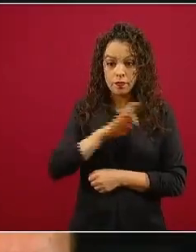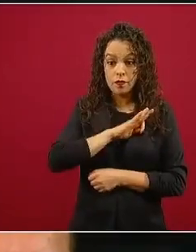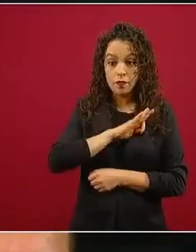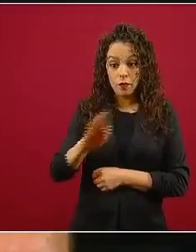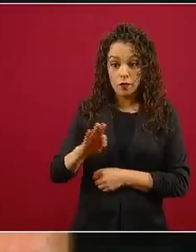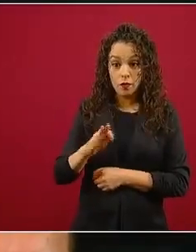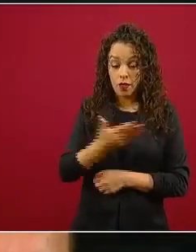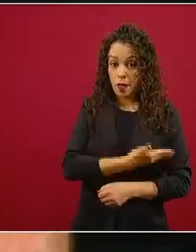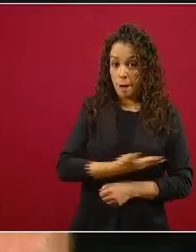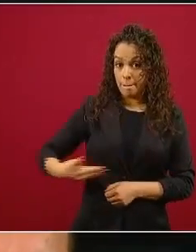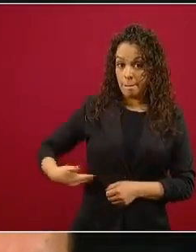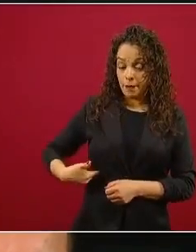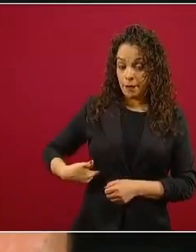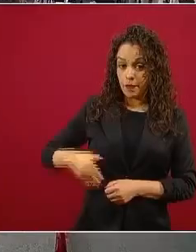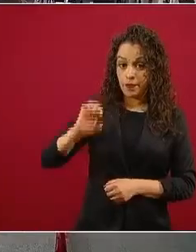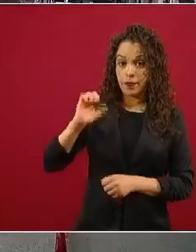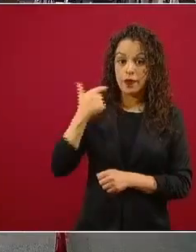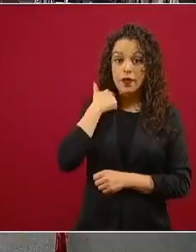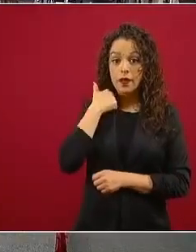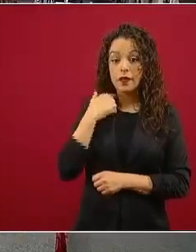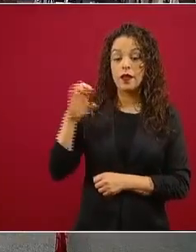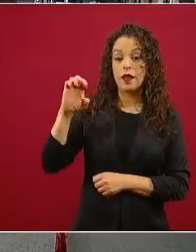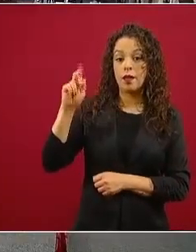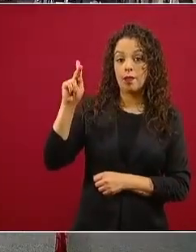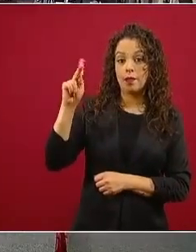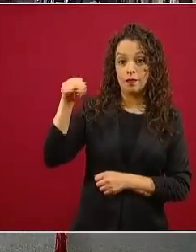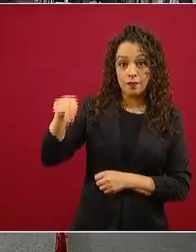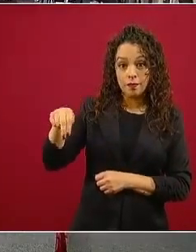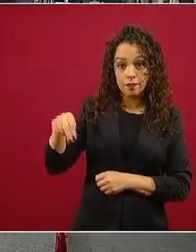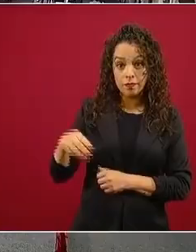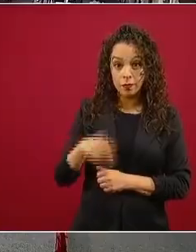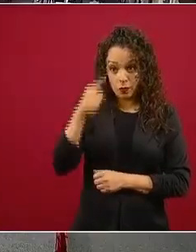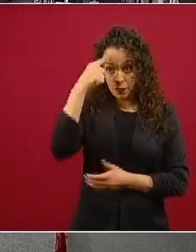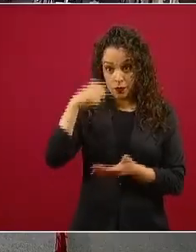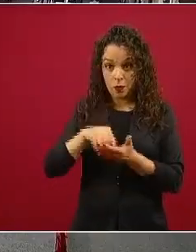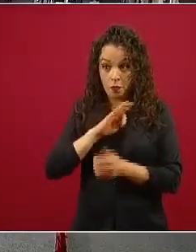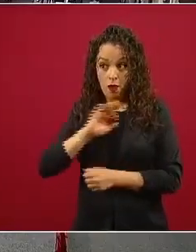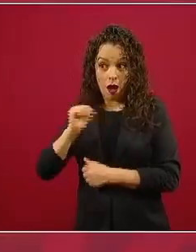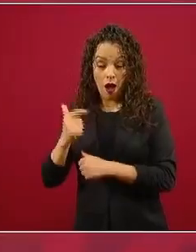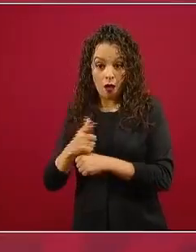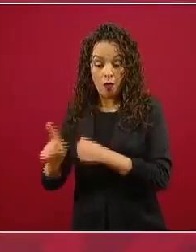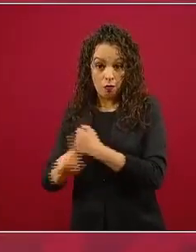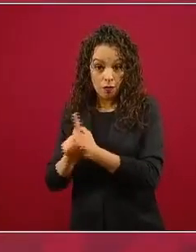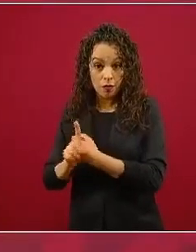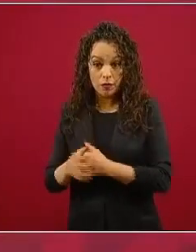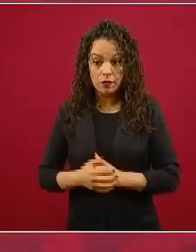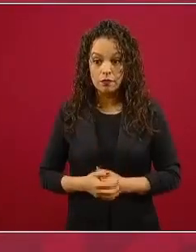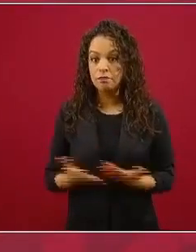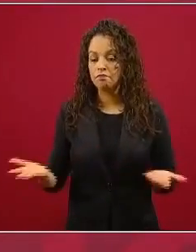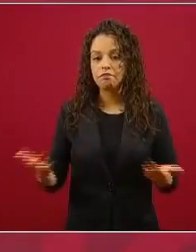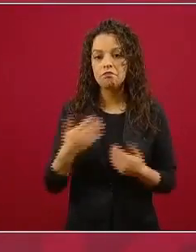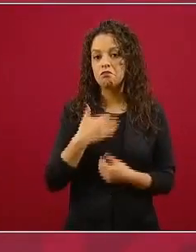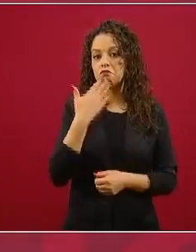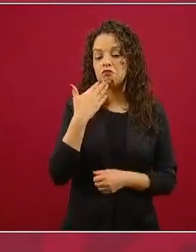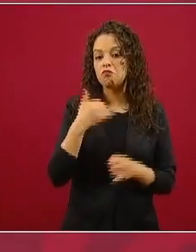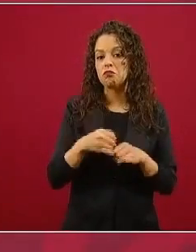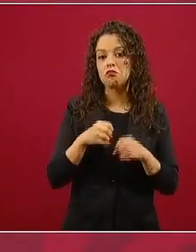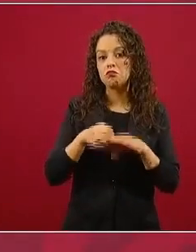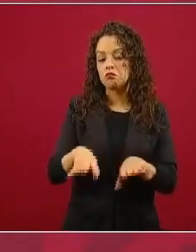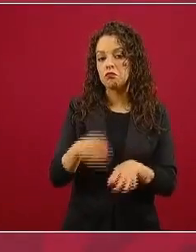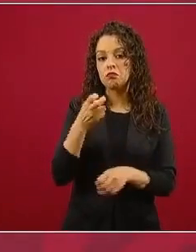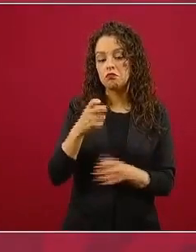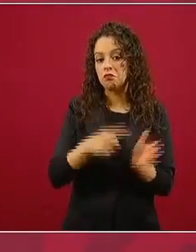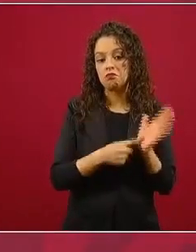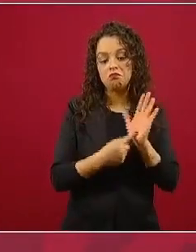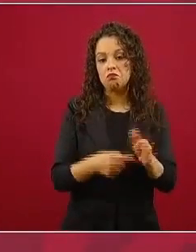Nieto? No tengo elementos. Eso va a corresponder a